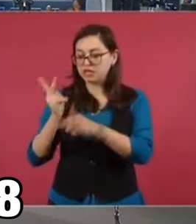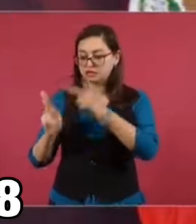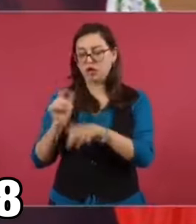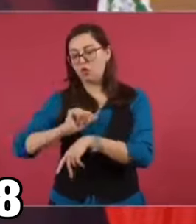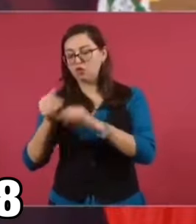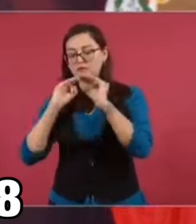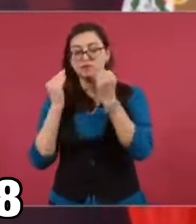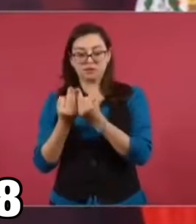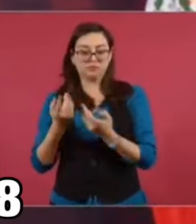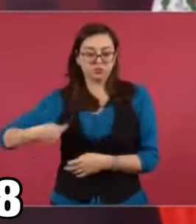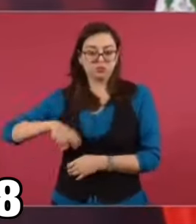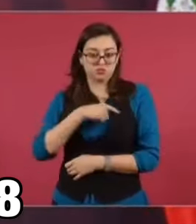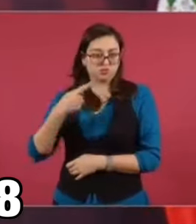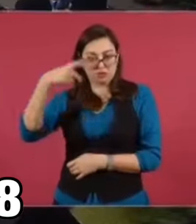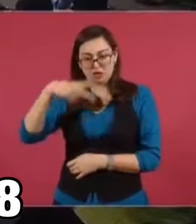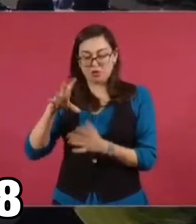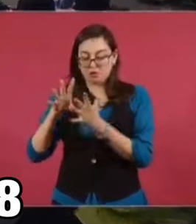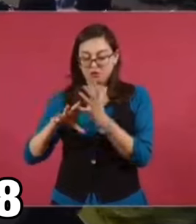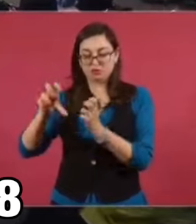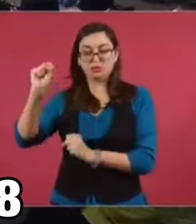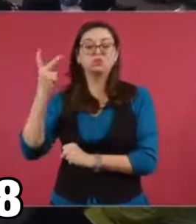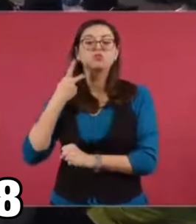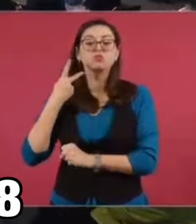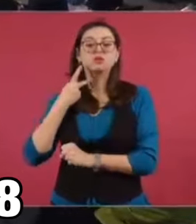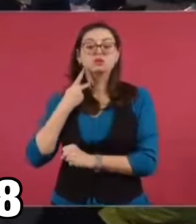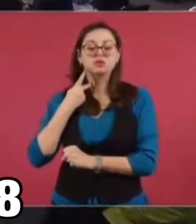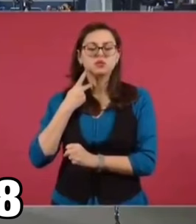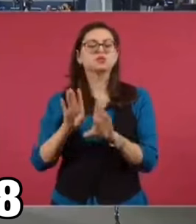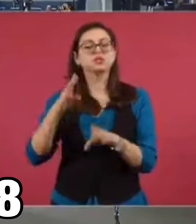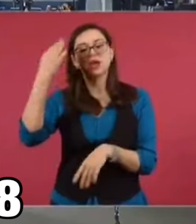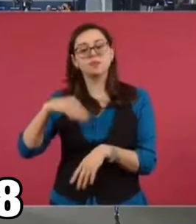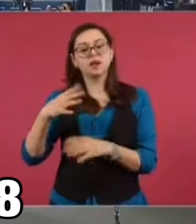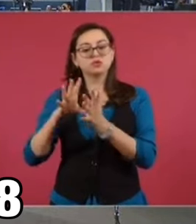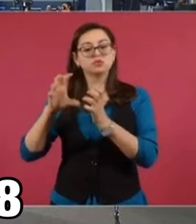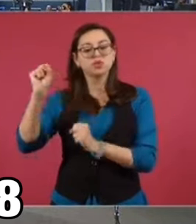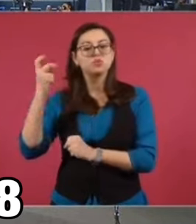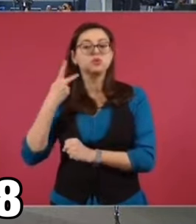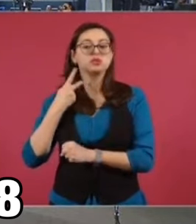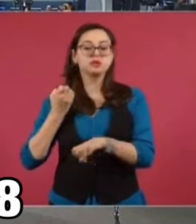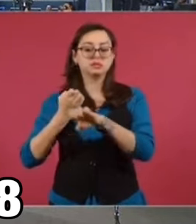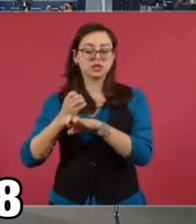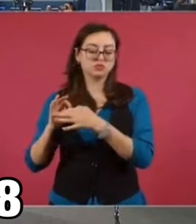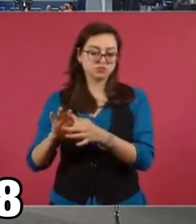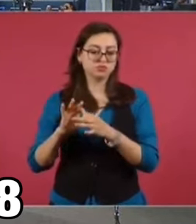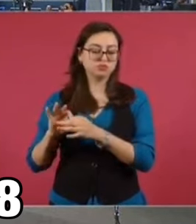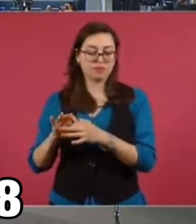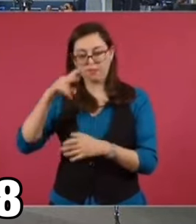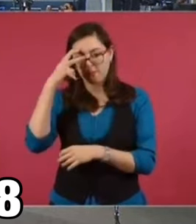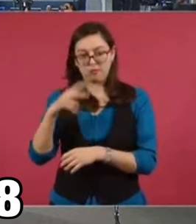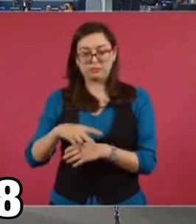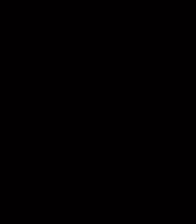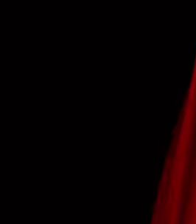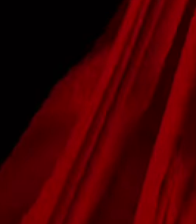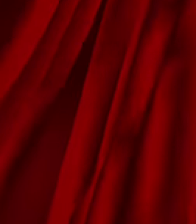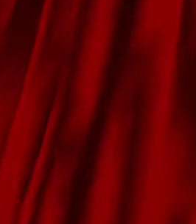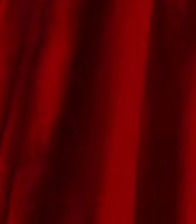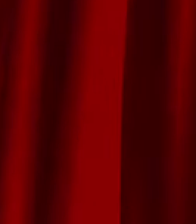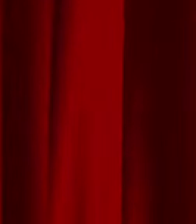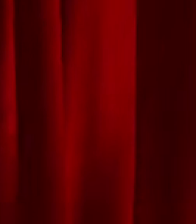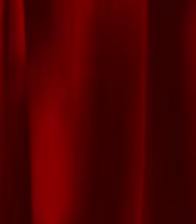constitución política, ¿no? Presidente, ¿cómo se llama la constitución nuestra? Constitución política de los Estados Unidos Mexicanos.